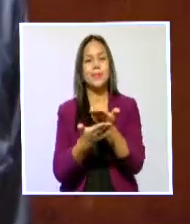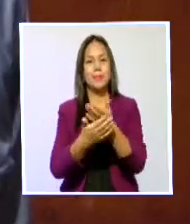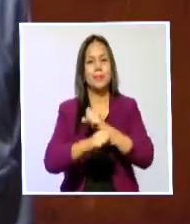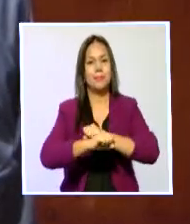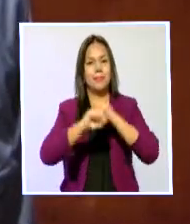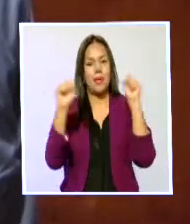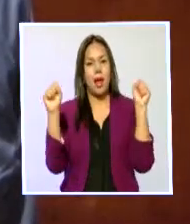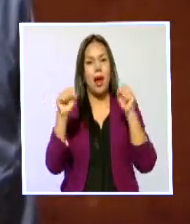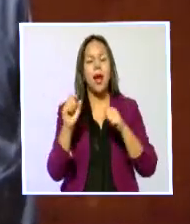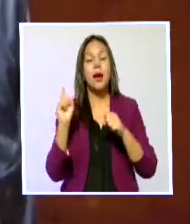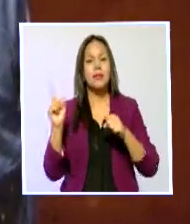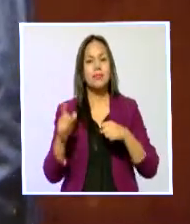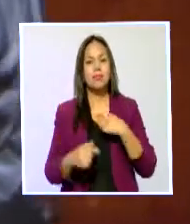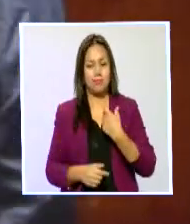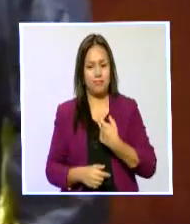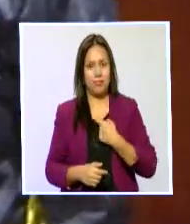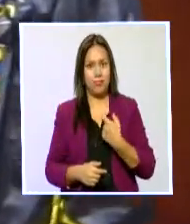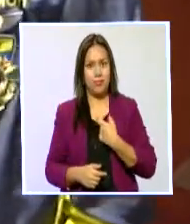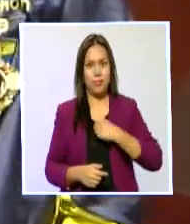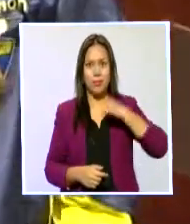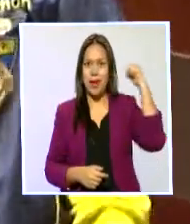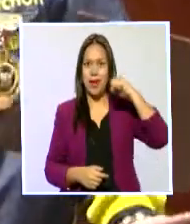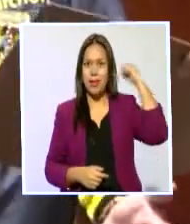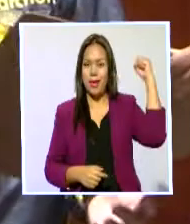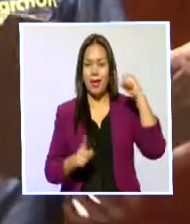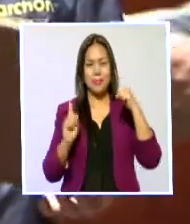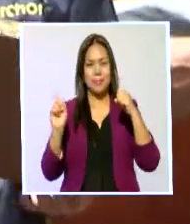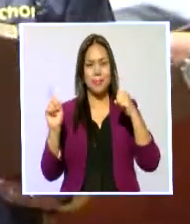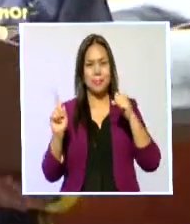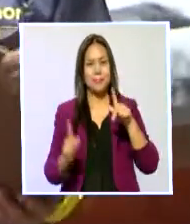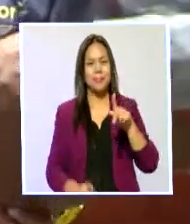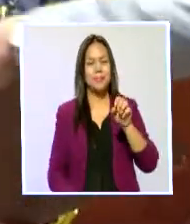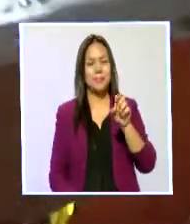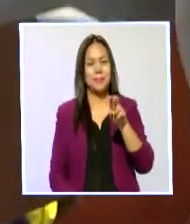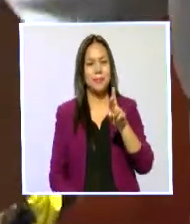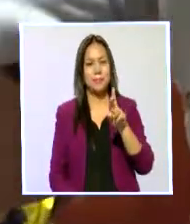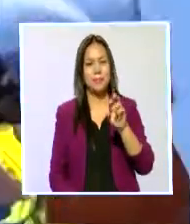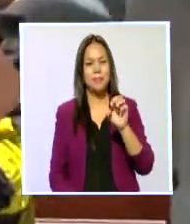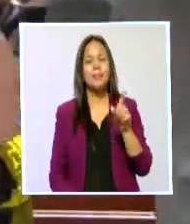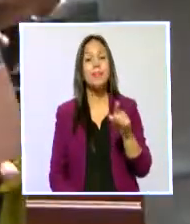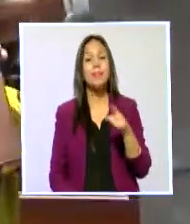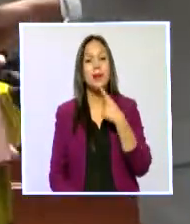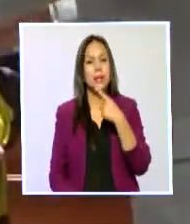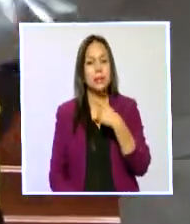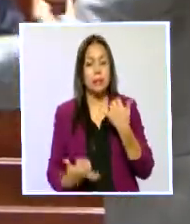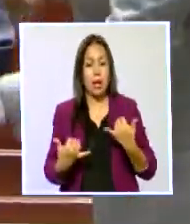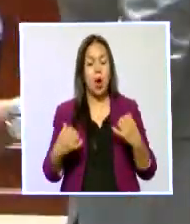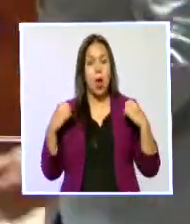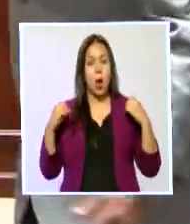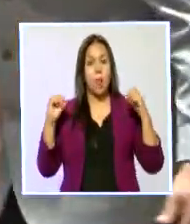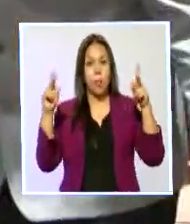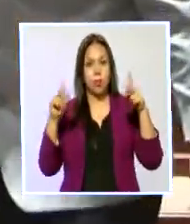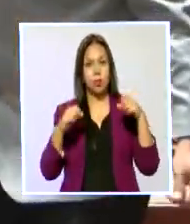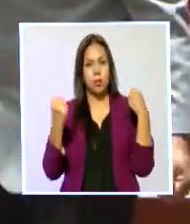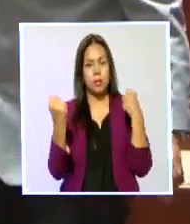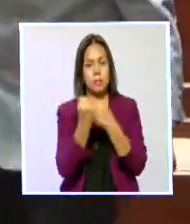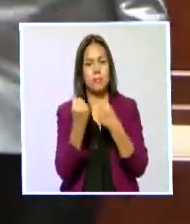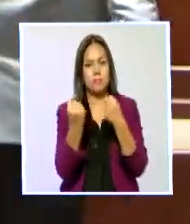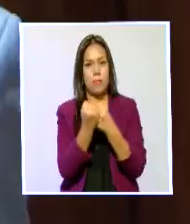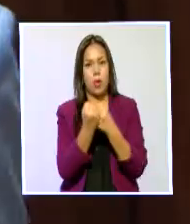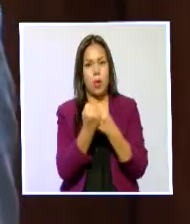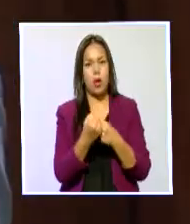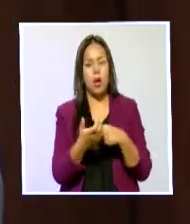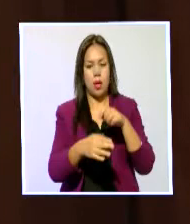el medallista olímpico Jefferson Pérez planteó varias observaciones, pues dijo que es la oportunidad del Estado de apoyar al